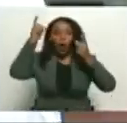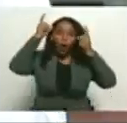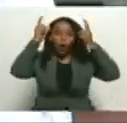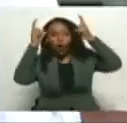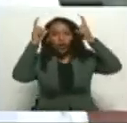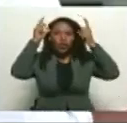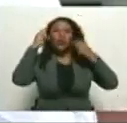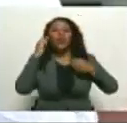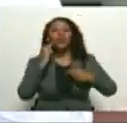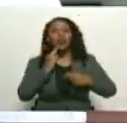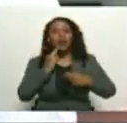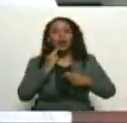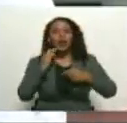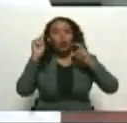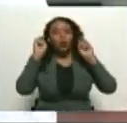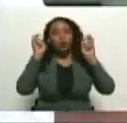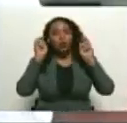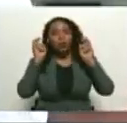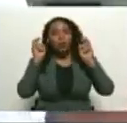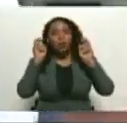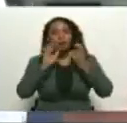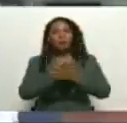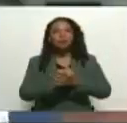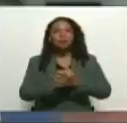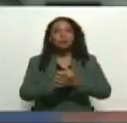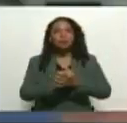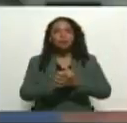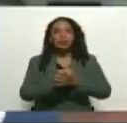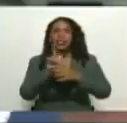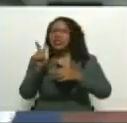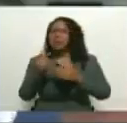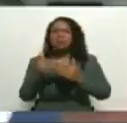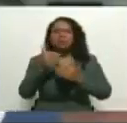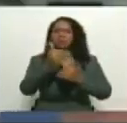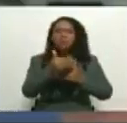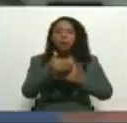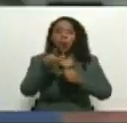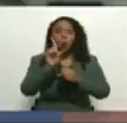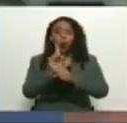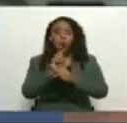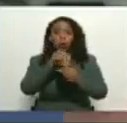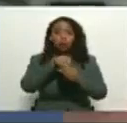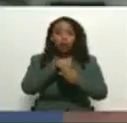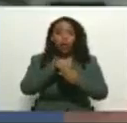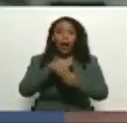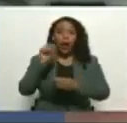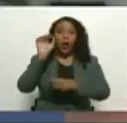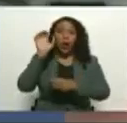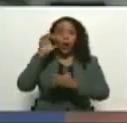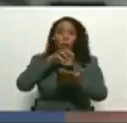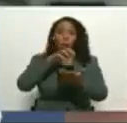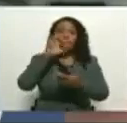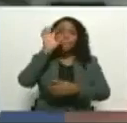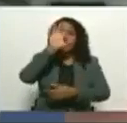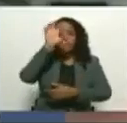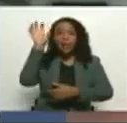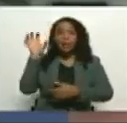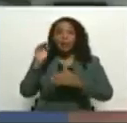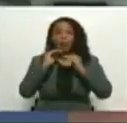Es el oso bolivariano, es el oso de los países bolivarianos y va más allá. Porque aunque solo se encuentre en los estados andinos, nosotros